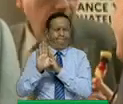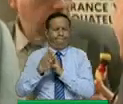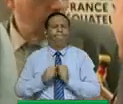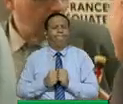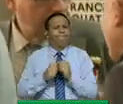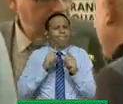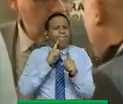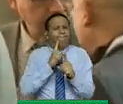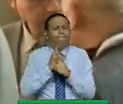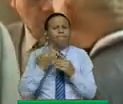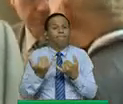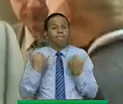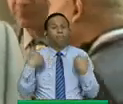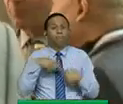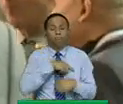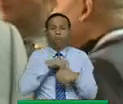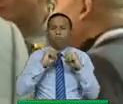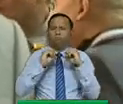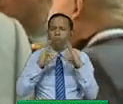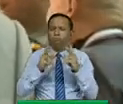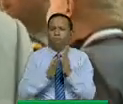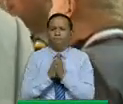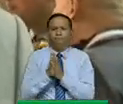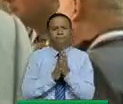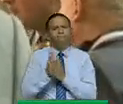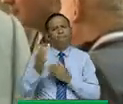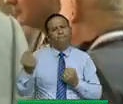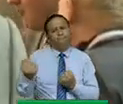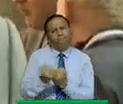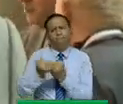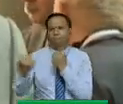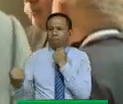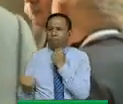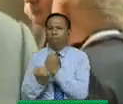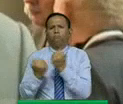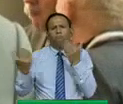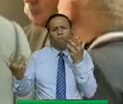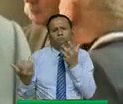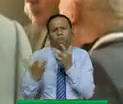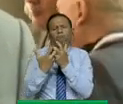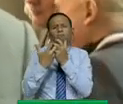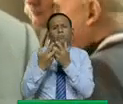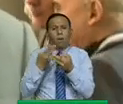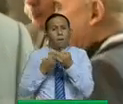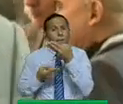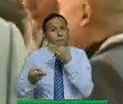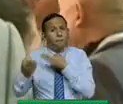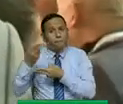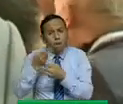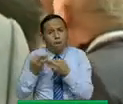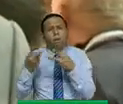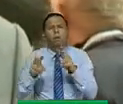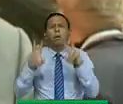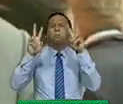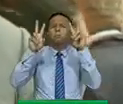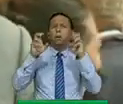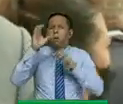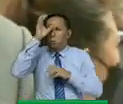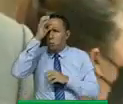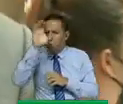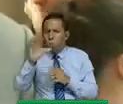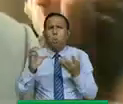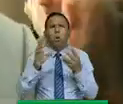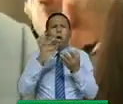esta oportunidad de seguir afianzando nuestras relaciones, no solo con comercio, sino ahora también con temas culturales,